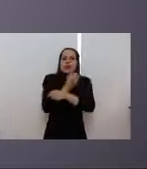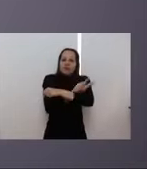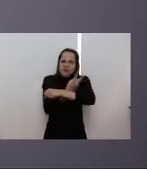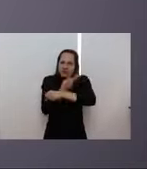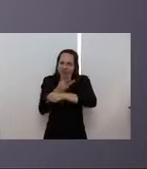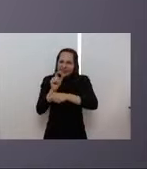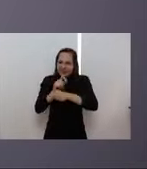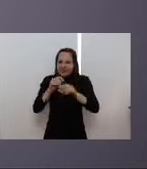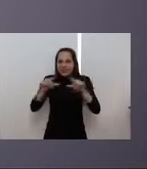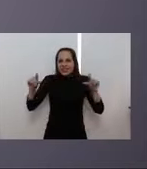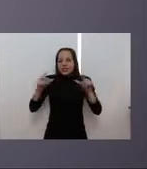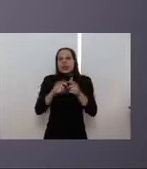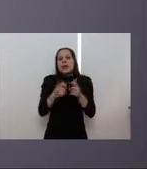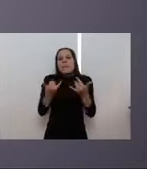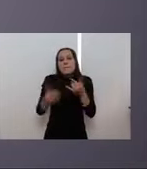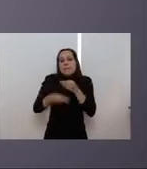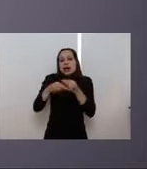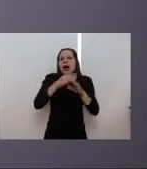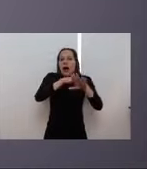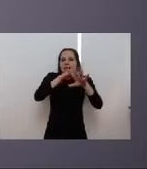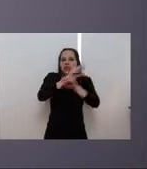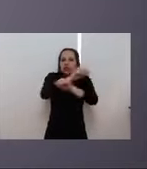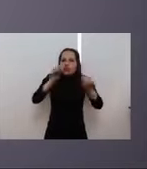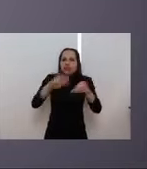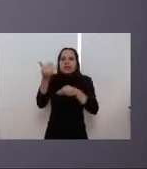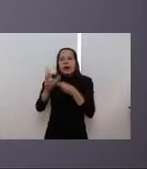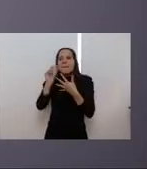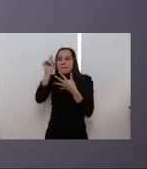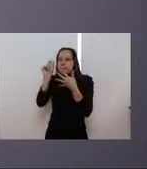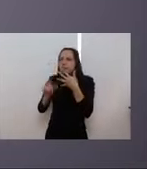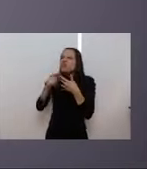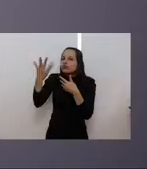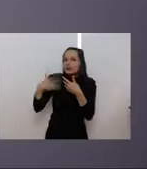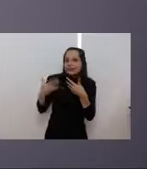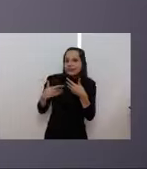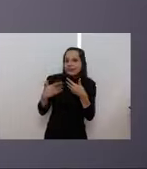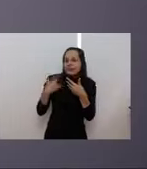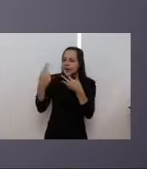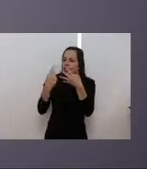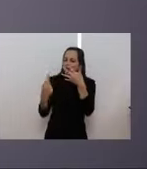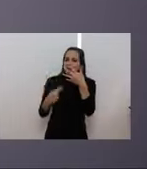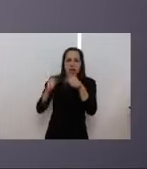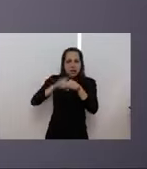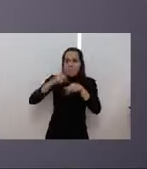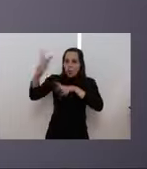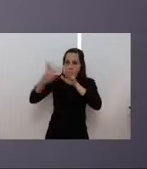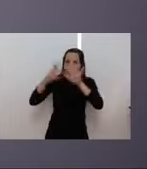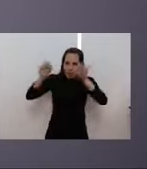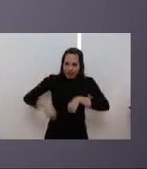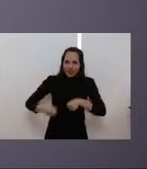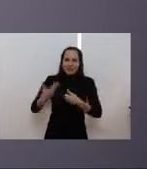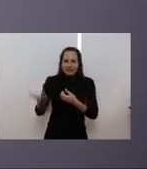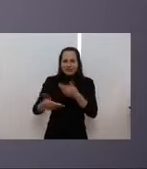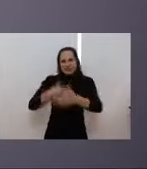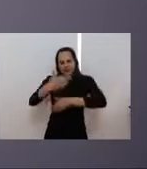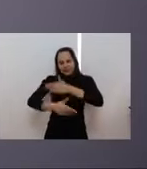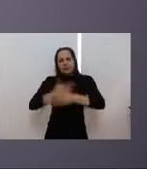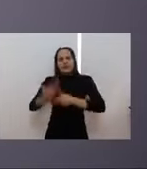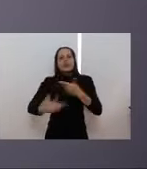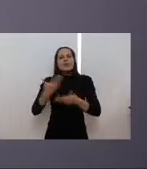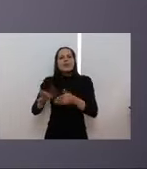recordarles que tienen habilitada en este momento una encuesta de satisfacción que podrán llenar en tiempo real mientras se va desarrollando la